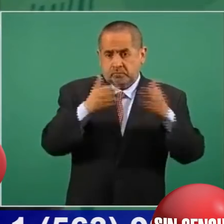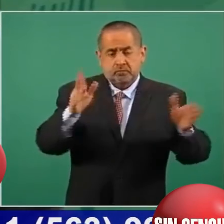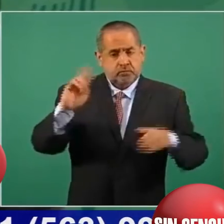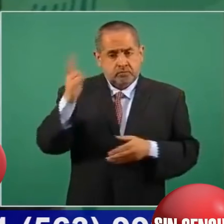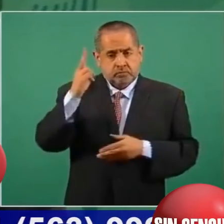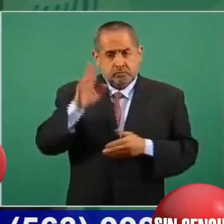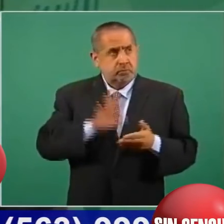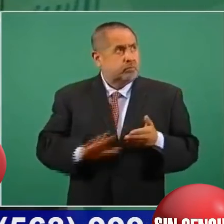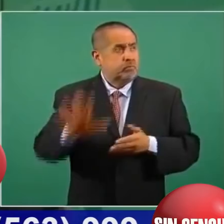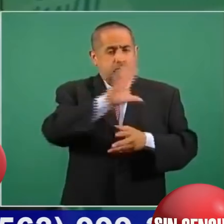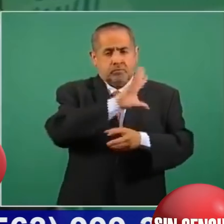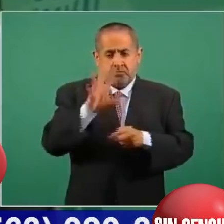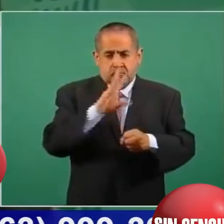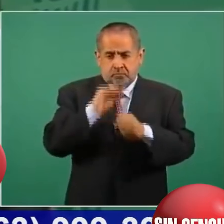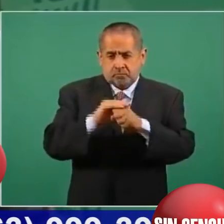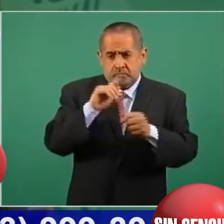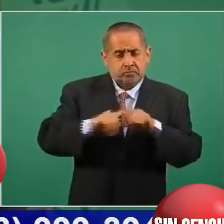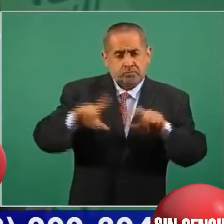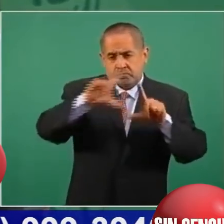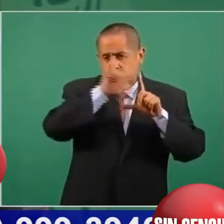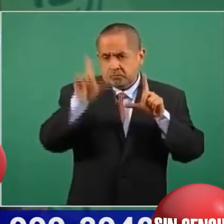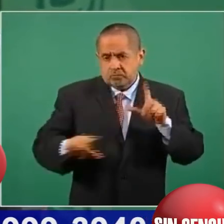en todo el territorio.